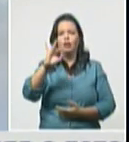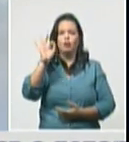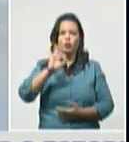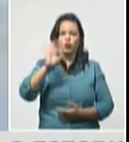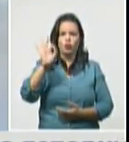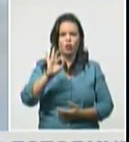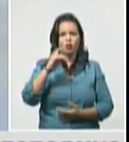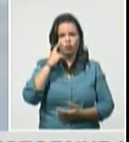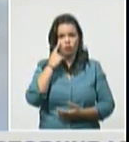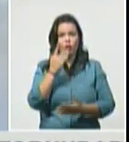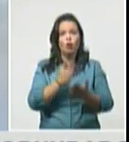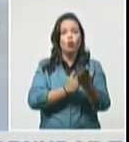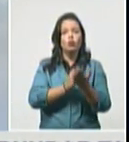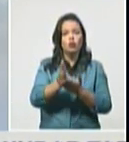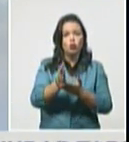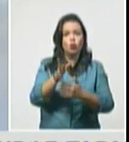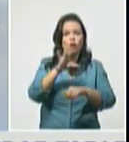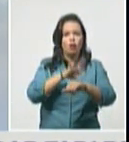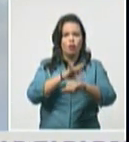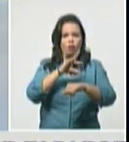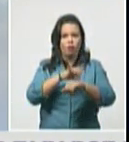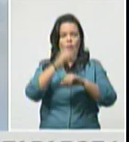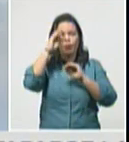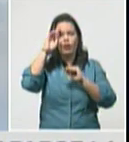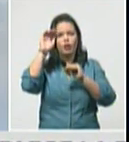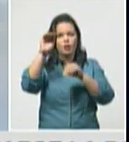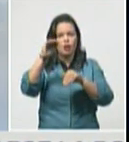activos, 66 casos